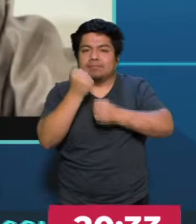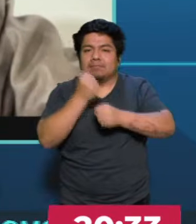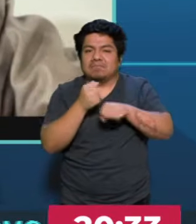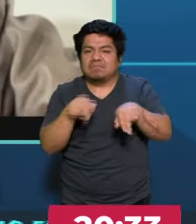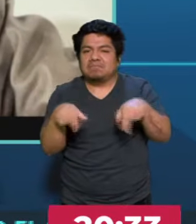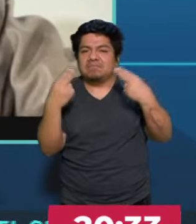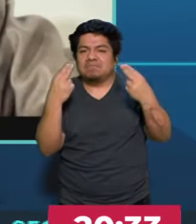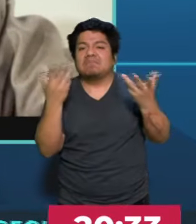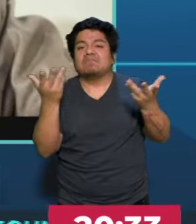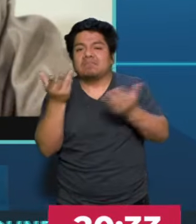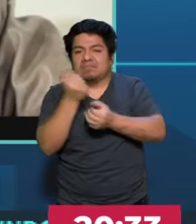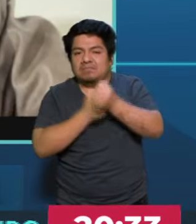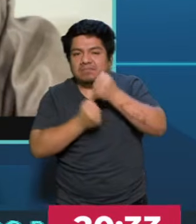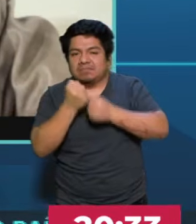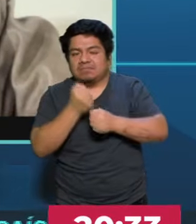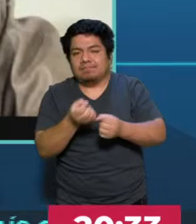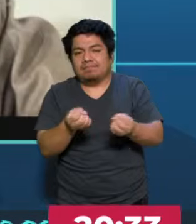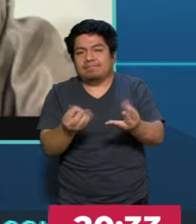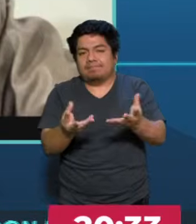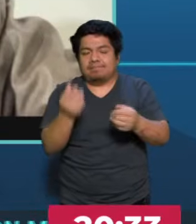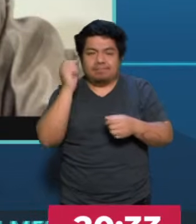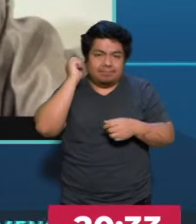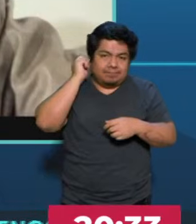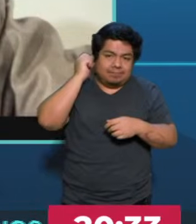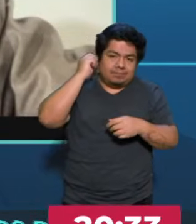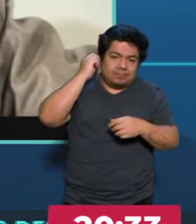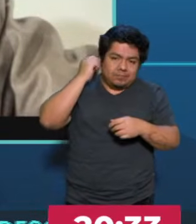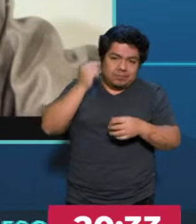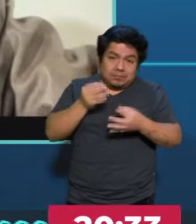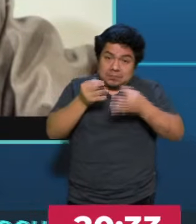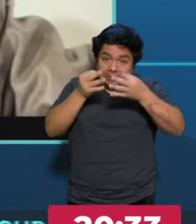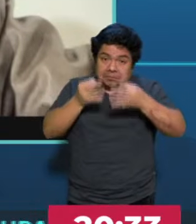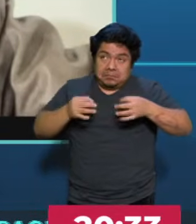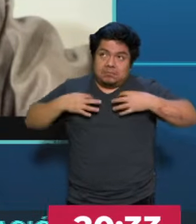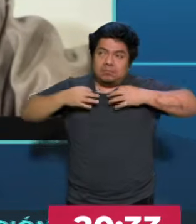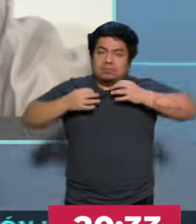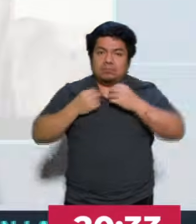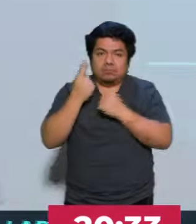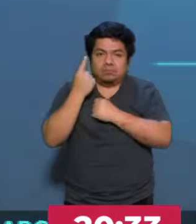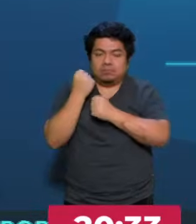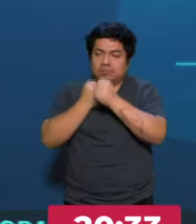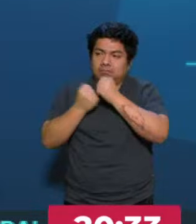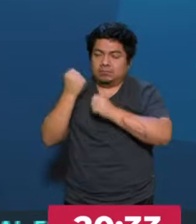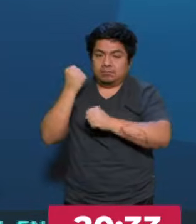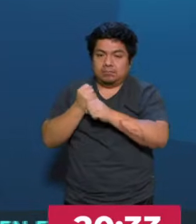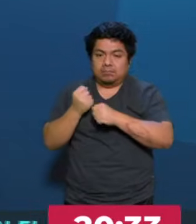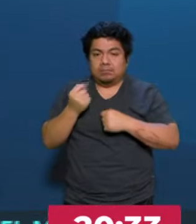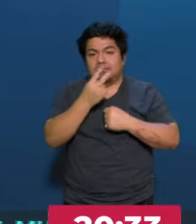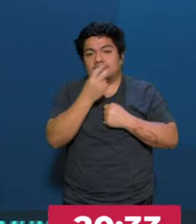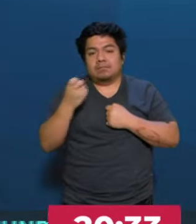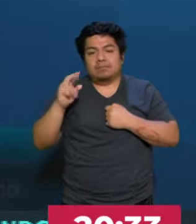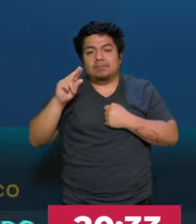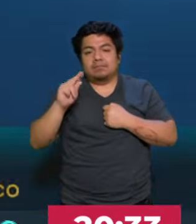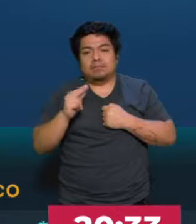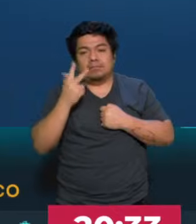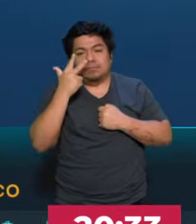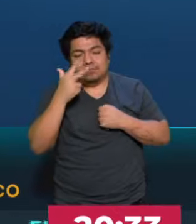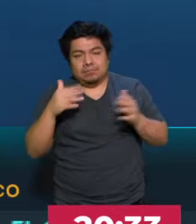doctor? Bueno, pues para ser exactos, el año pasado tuvimos